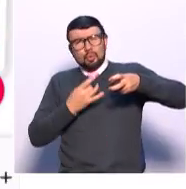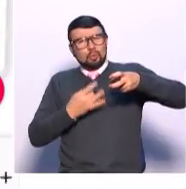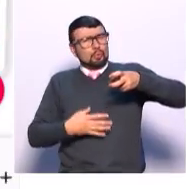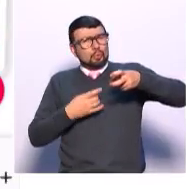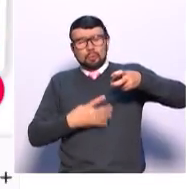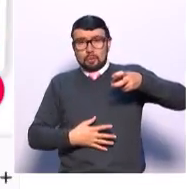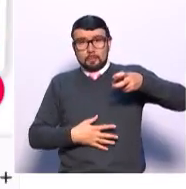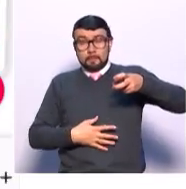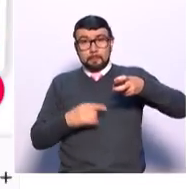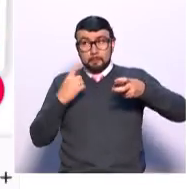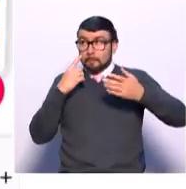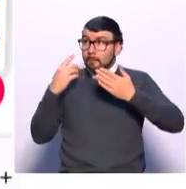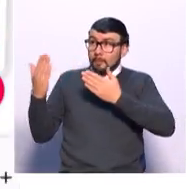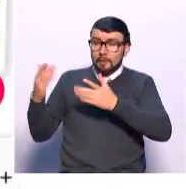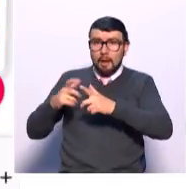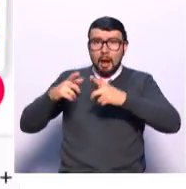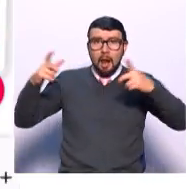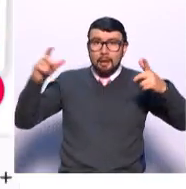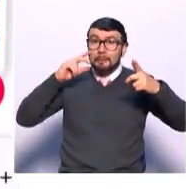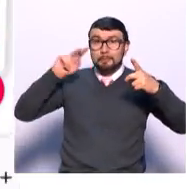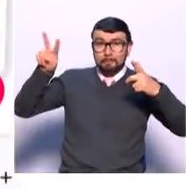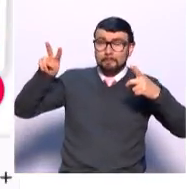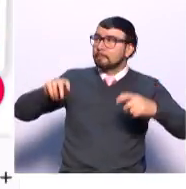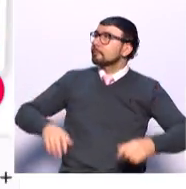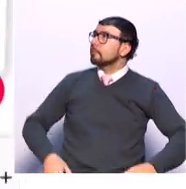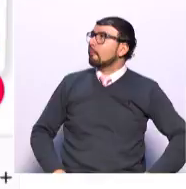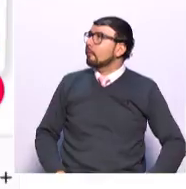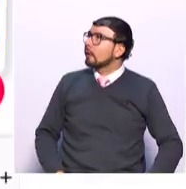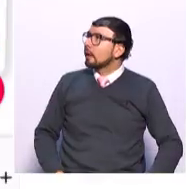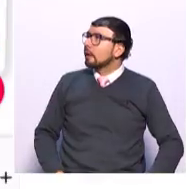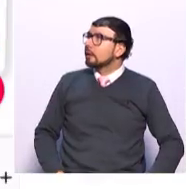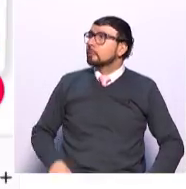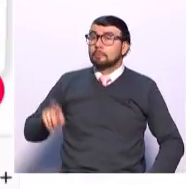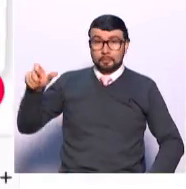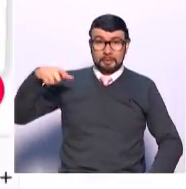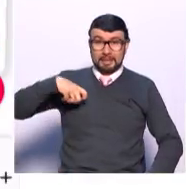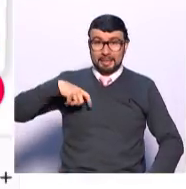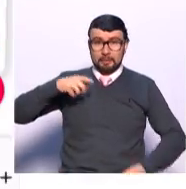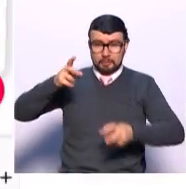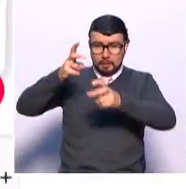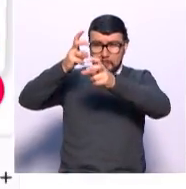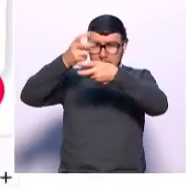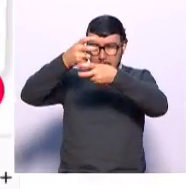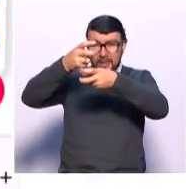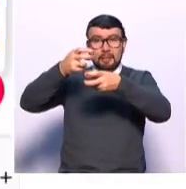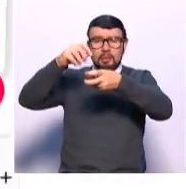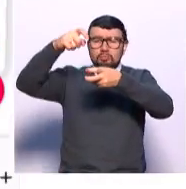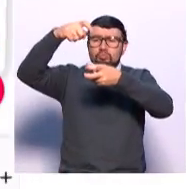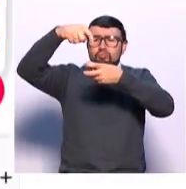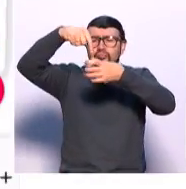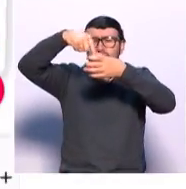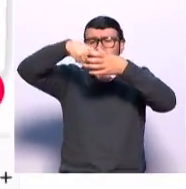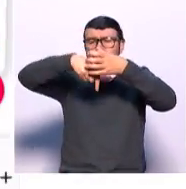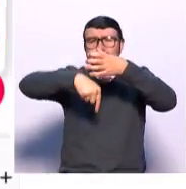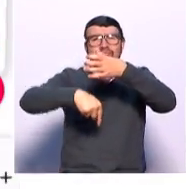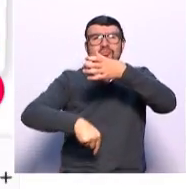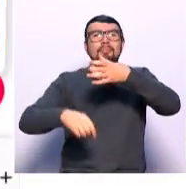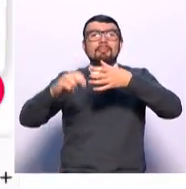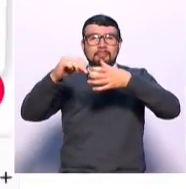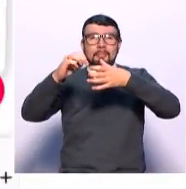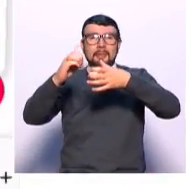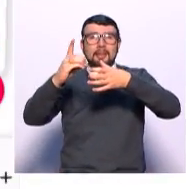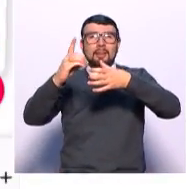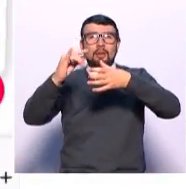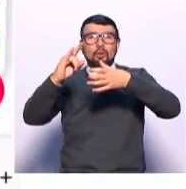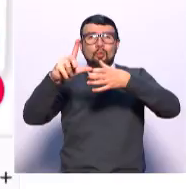este lado más grande no entonces aquí están las vértebras adentro está la médula espinal